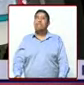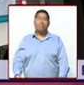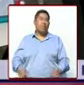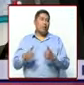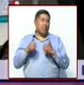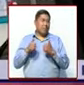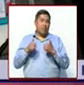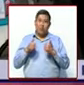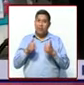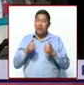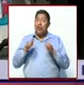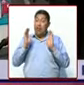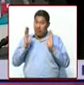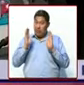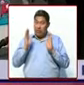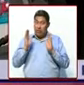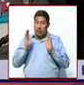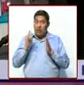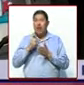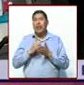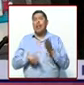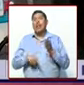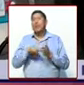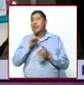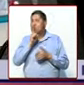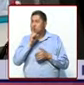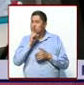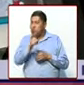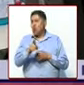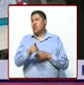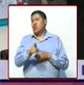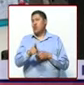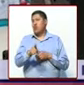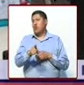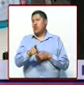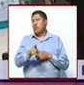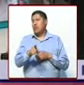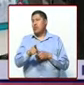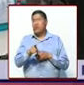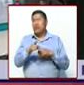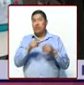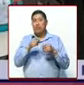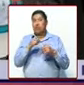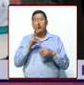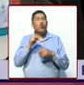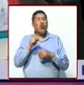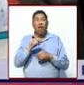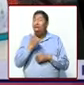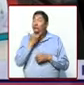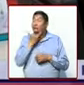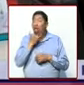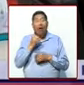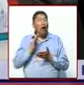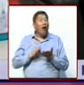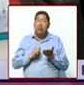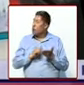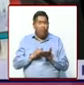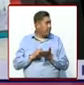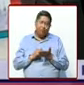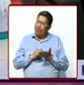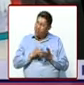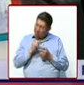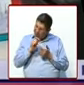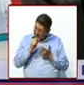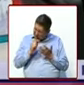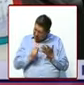Perfecto, muchísimas gracias. Escúcheme, sí, pero que sea seguro, por favor, para el día que hemos quedado, no me vaya a fallar porque estamos en los últimos